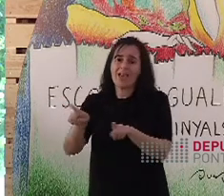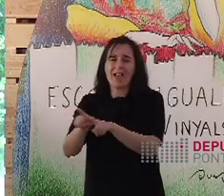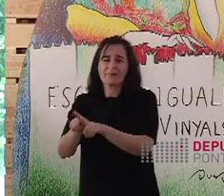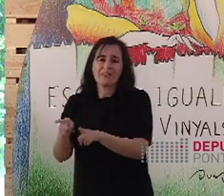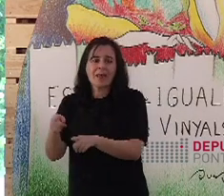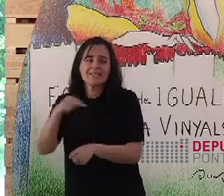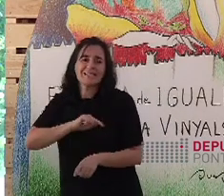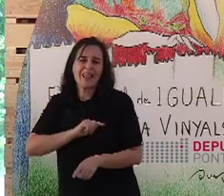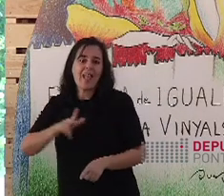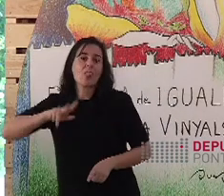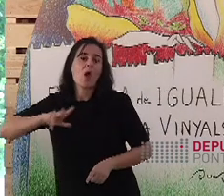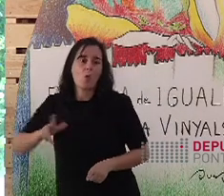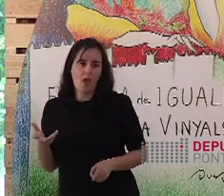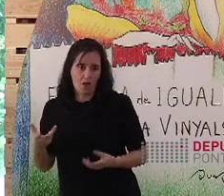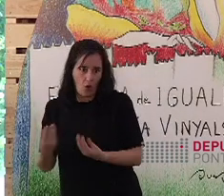simplemente que haxa